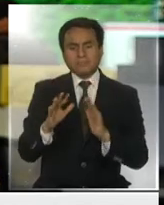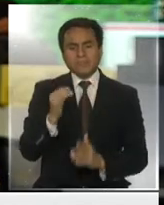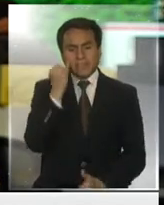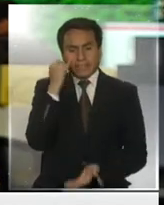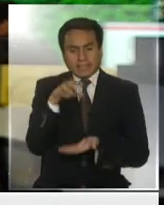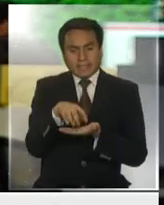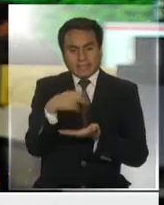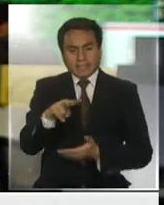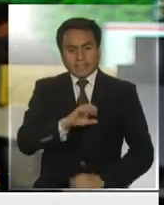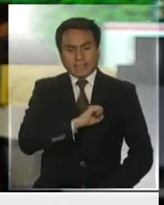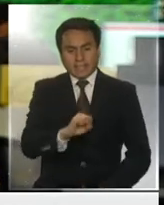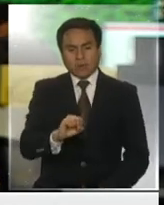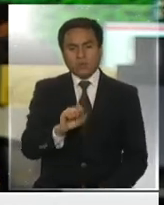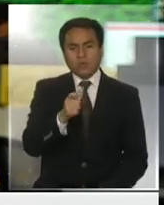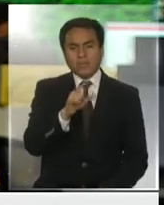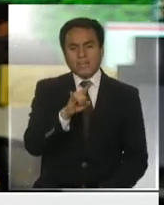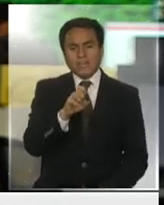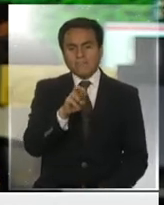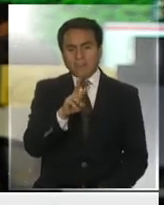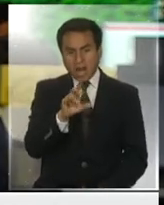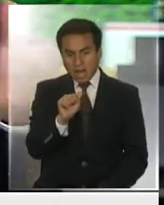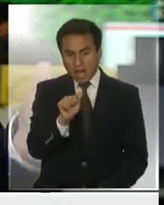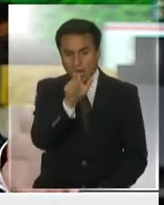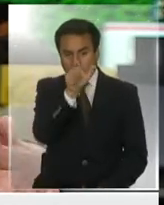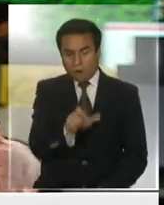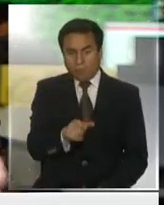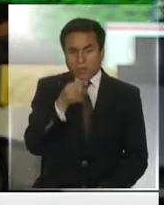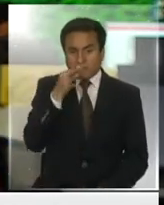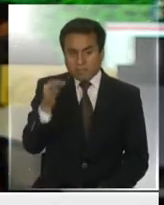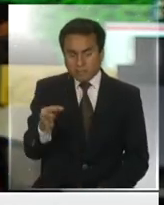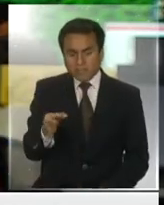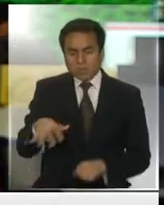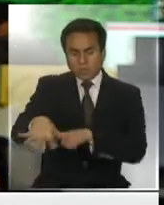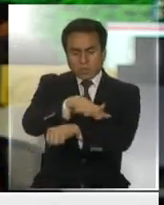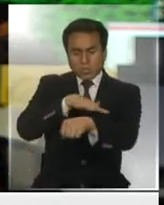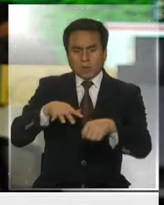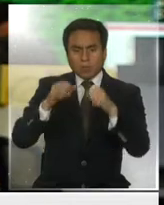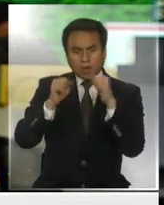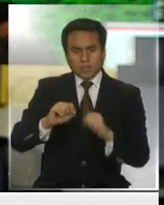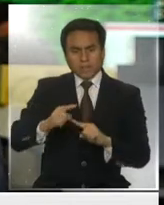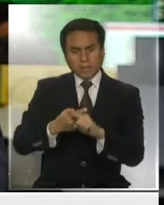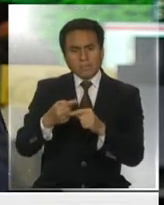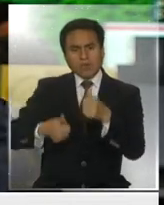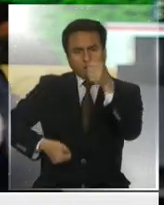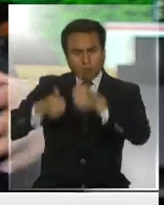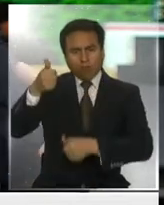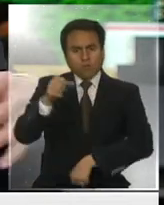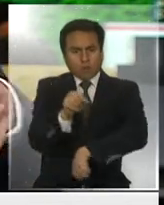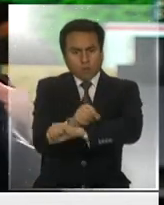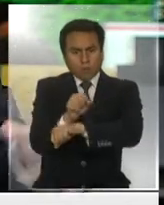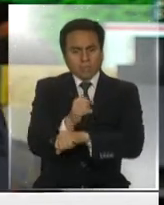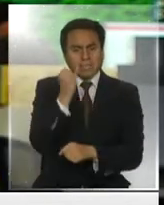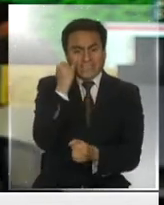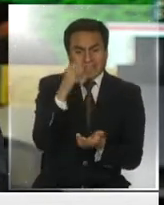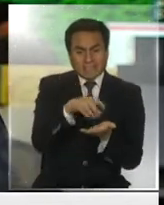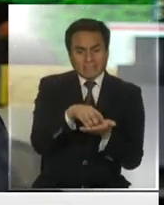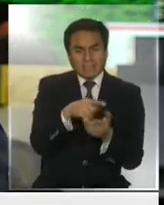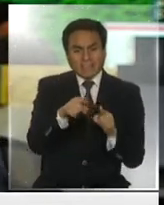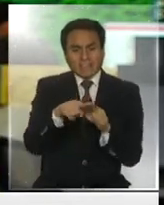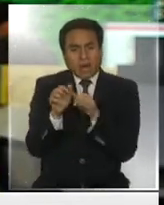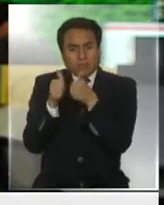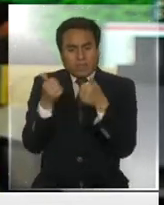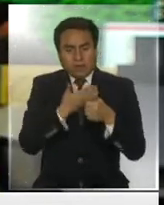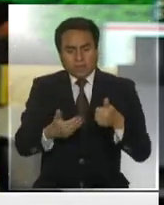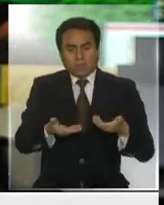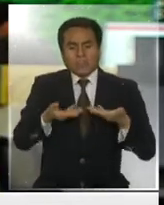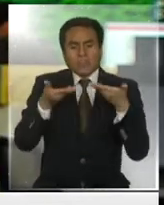intendente de Santiago, el señor Guevara, dice que están todas las condiciones para que el fútbol vuelva y que la intendencia y el resto de las autoridades le van a dar